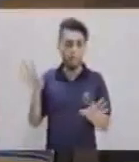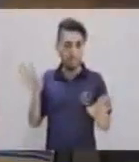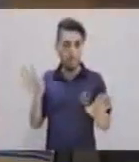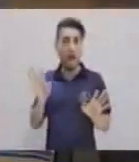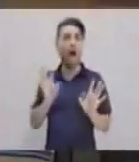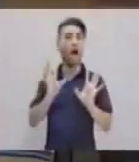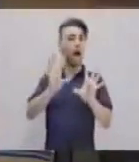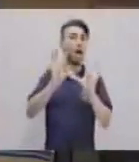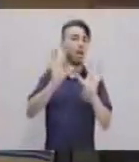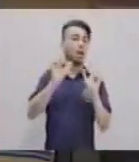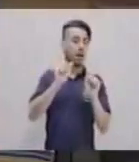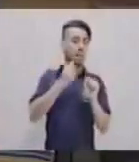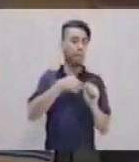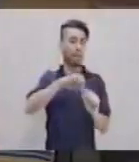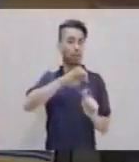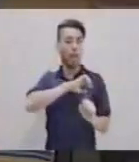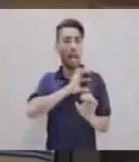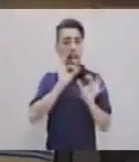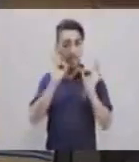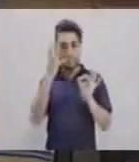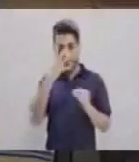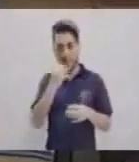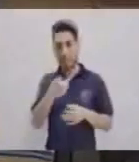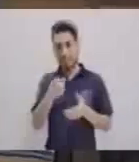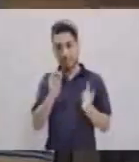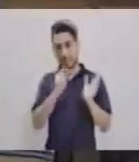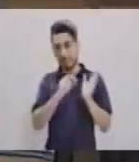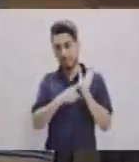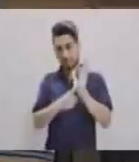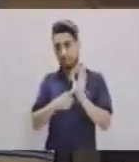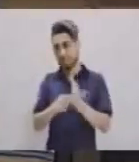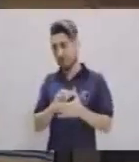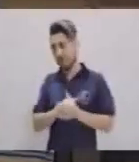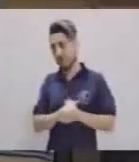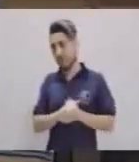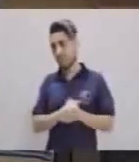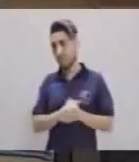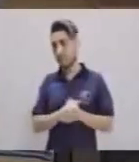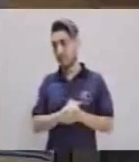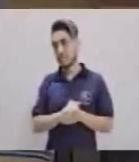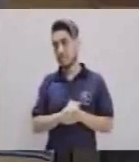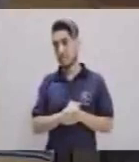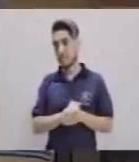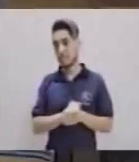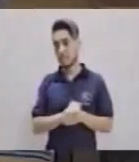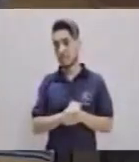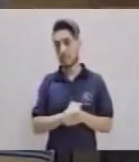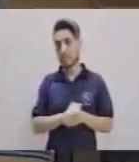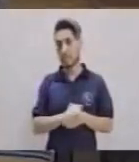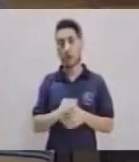¿verdad? Y eso ya le da un carácter muy personalizado al producto. Una manera para poder